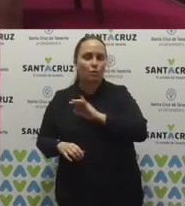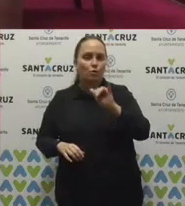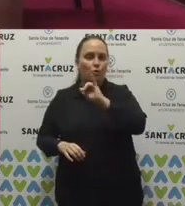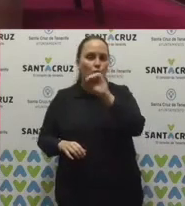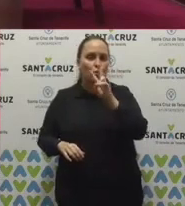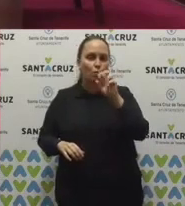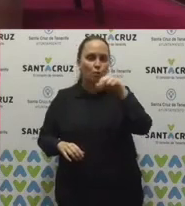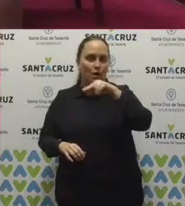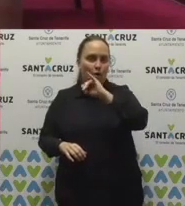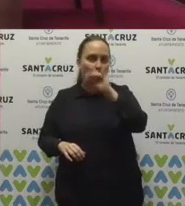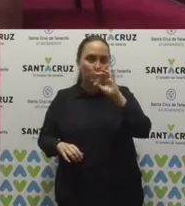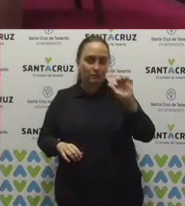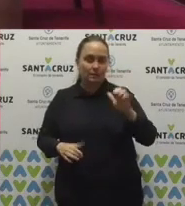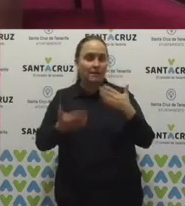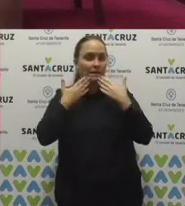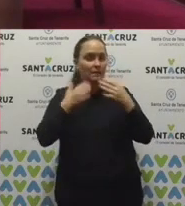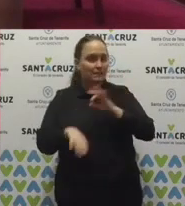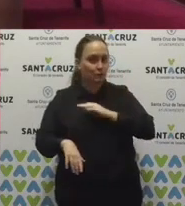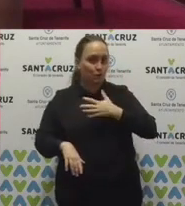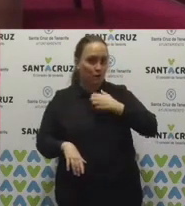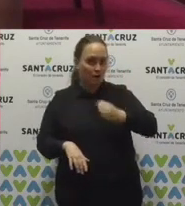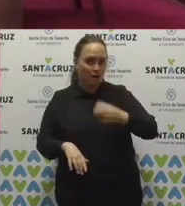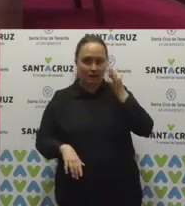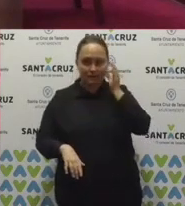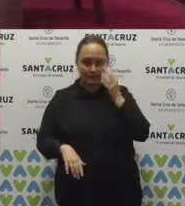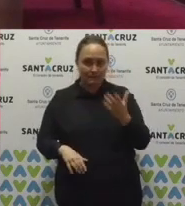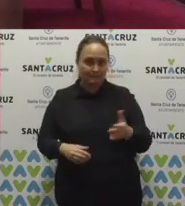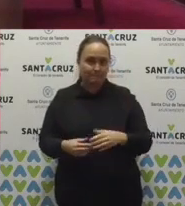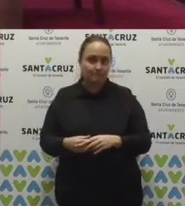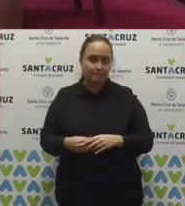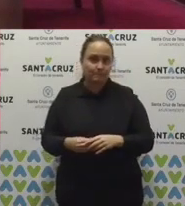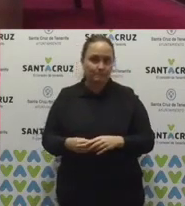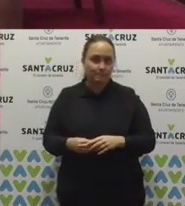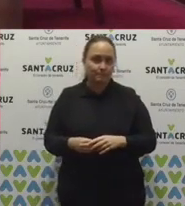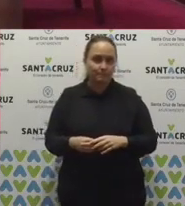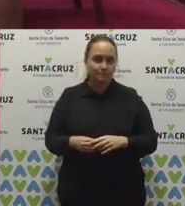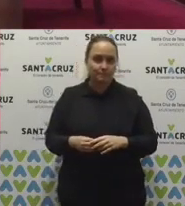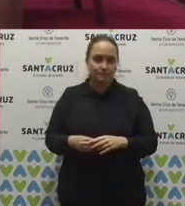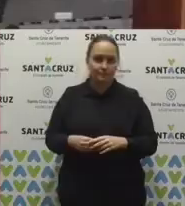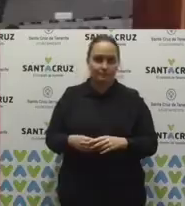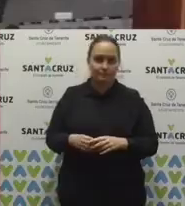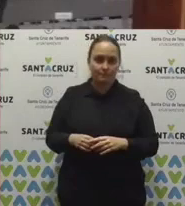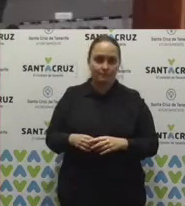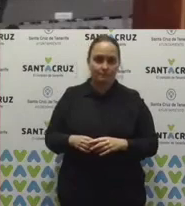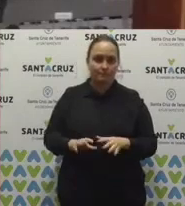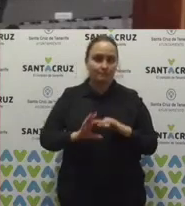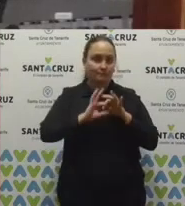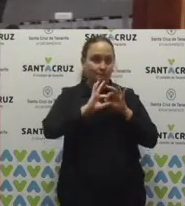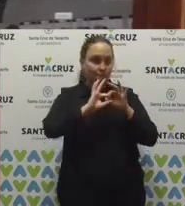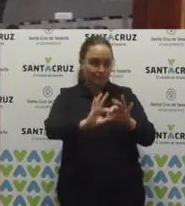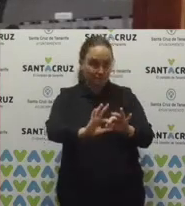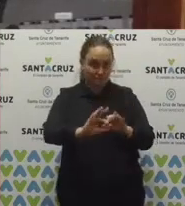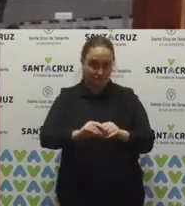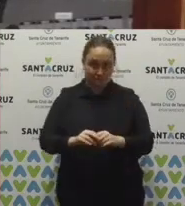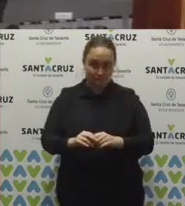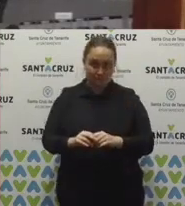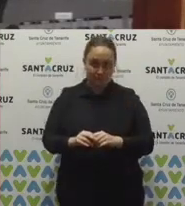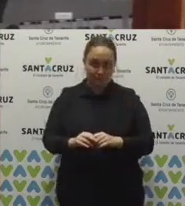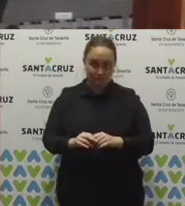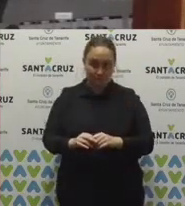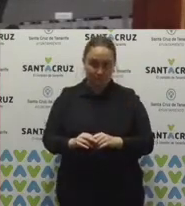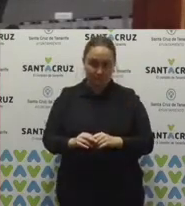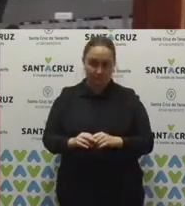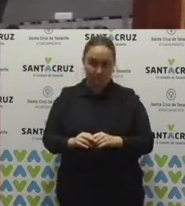muchas gracias a la alcaldesa en esa línea que yo creo que hasta donde podríamos llegar con esta propuesta